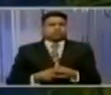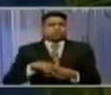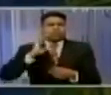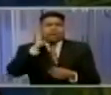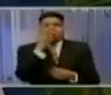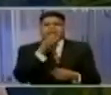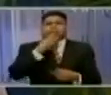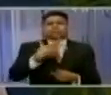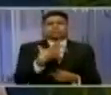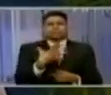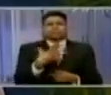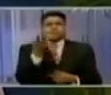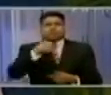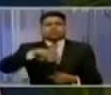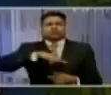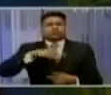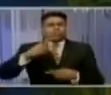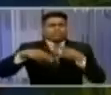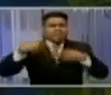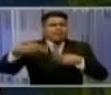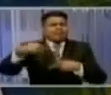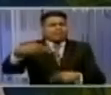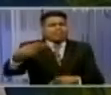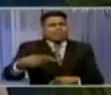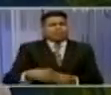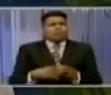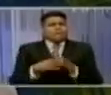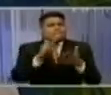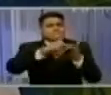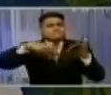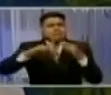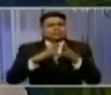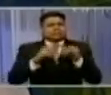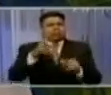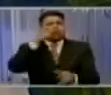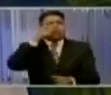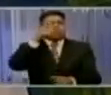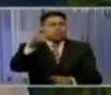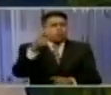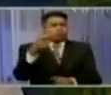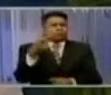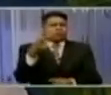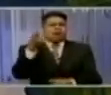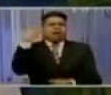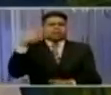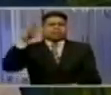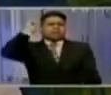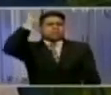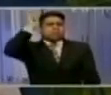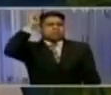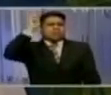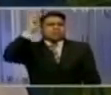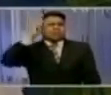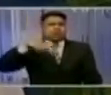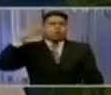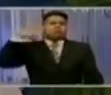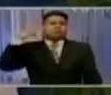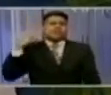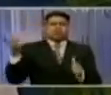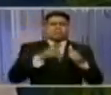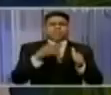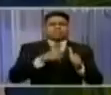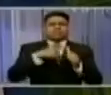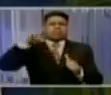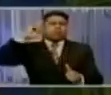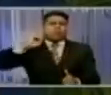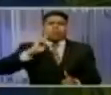nos sentimos herederos y parte de los pueblos originarios de Guaycaipuro, de Negro Primero, de